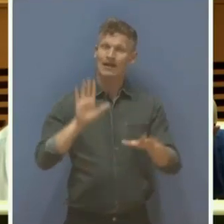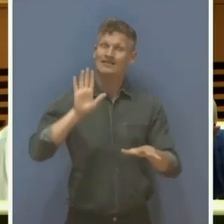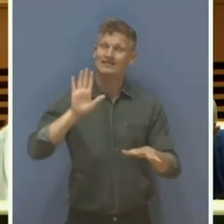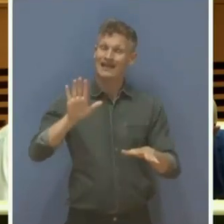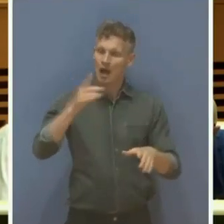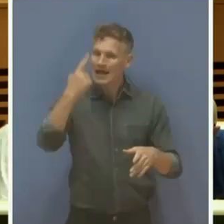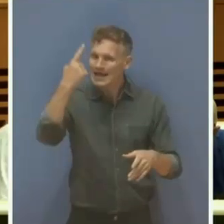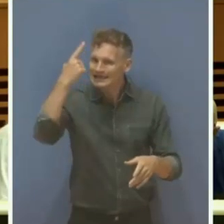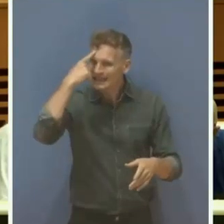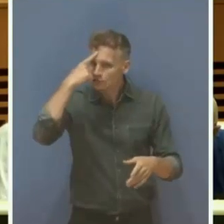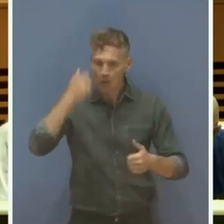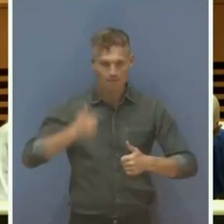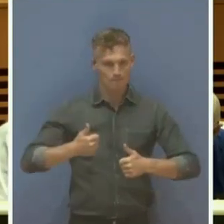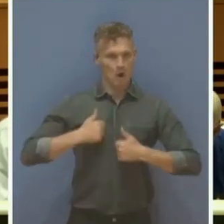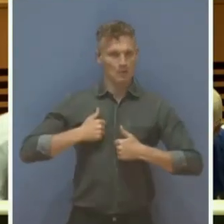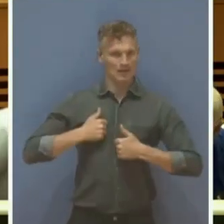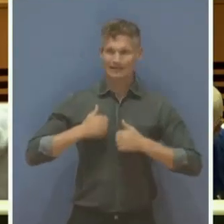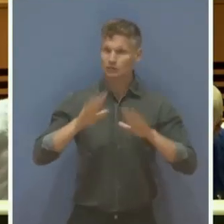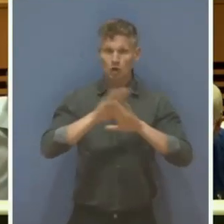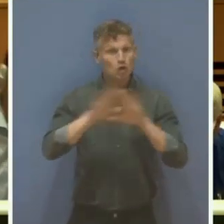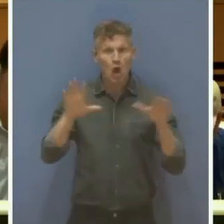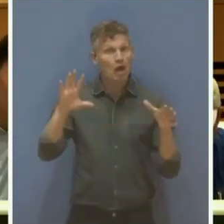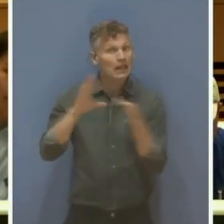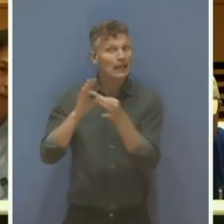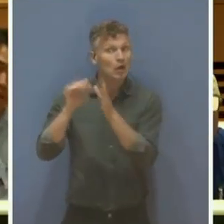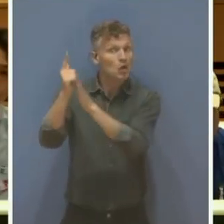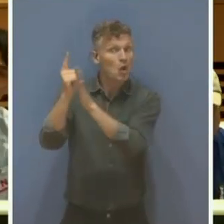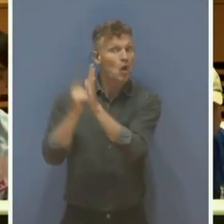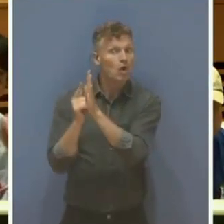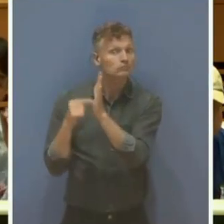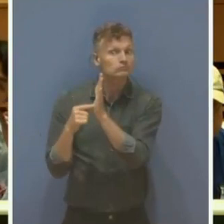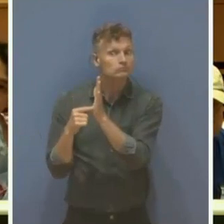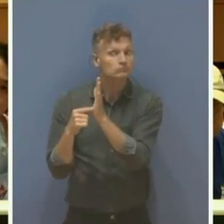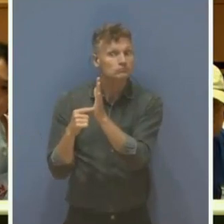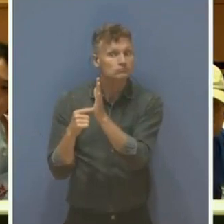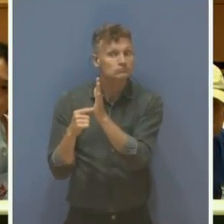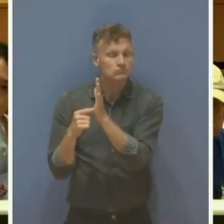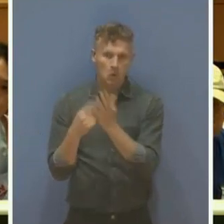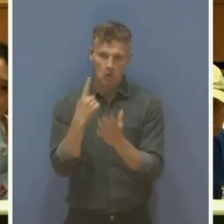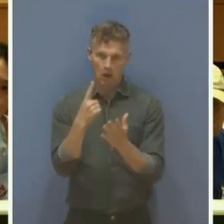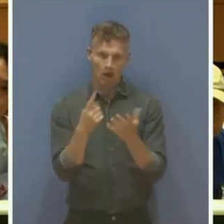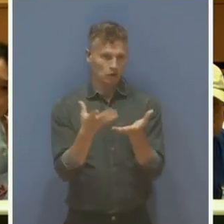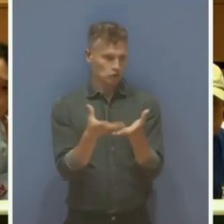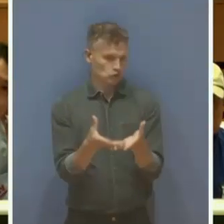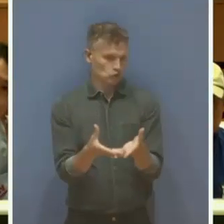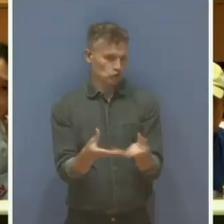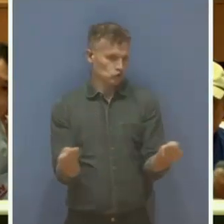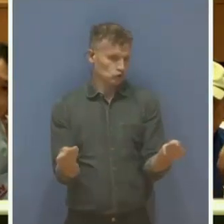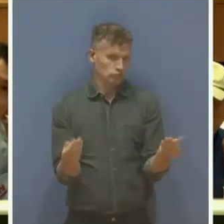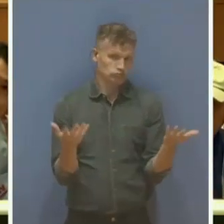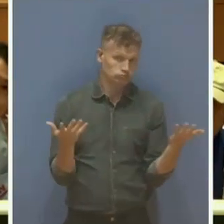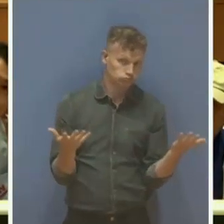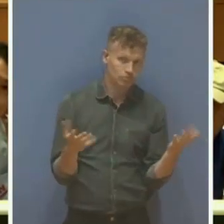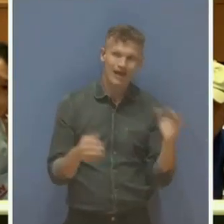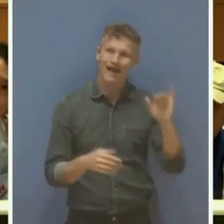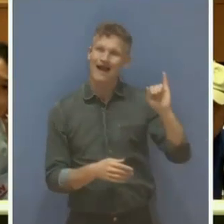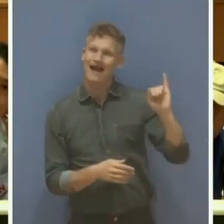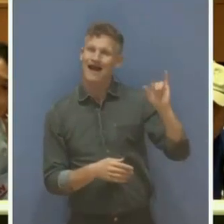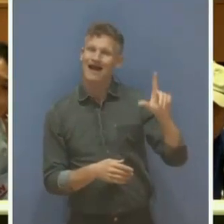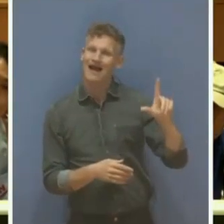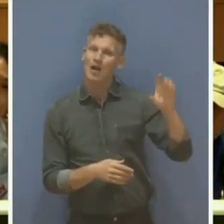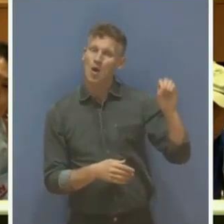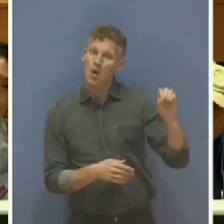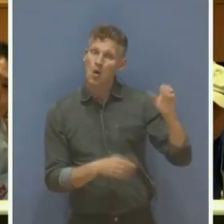una solución como la utilizada en el convenio 169 de la OIT, es decir, incluir un pie de página, esta vez no a nivel del